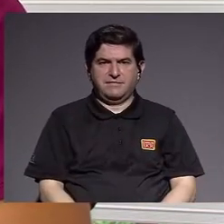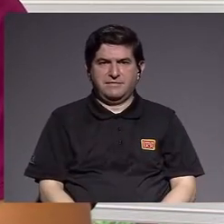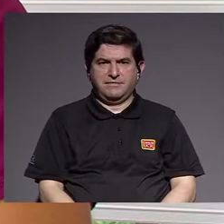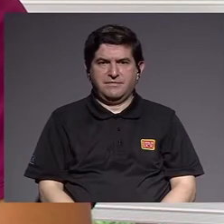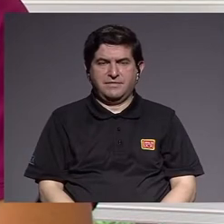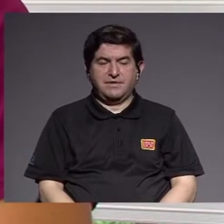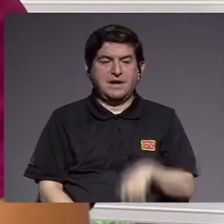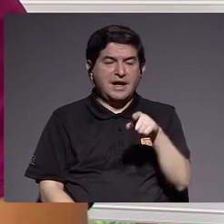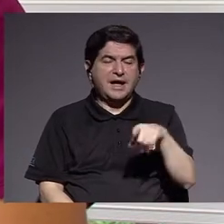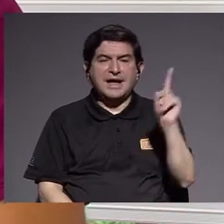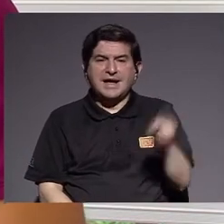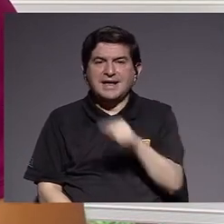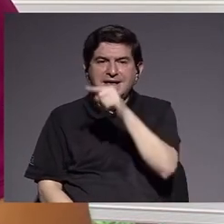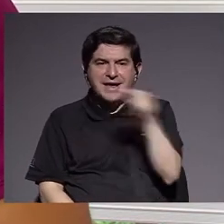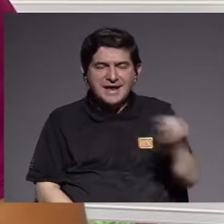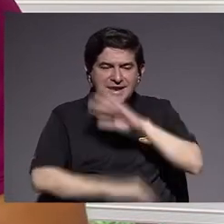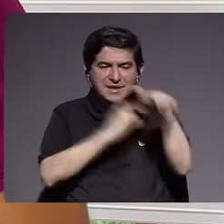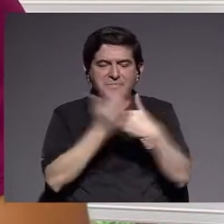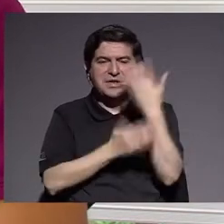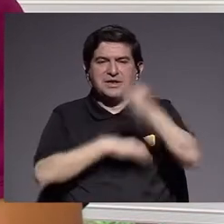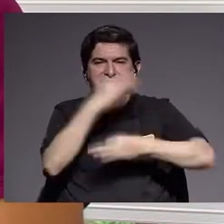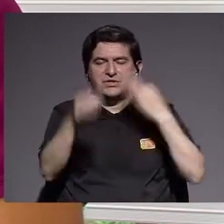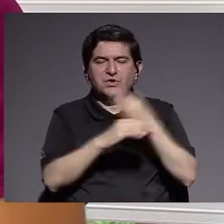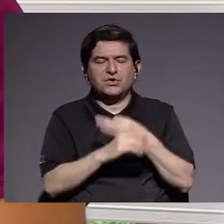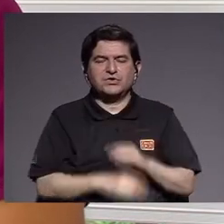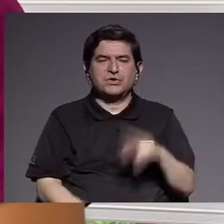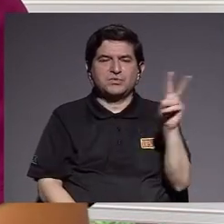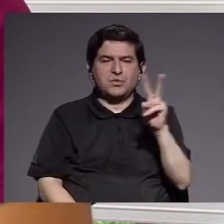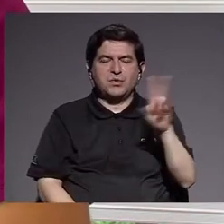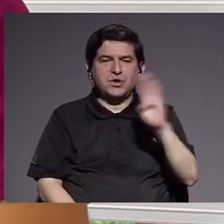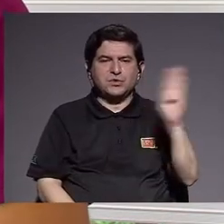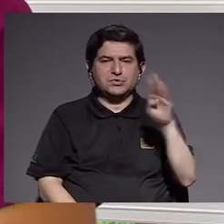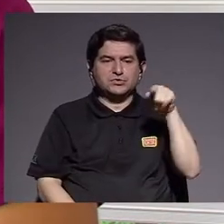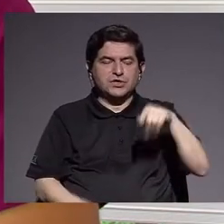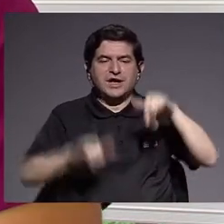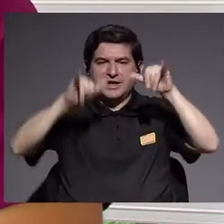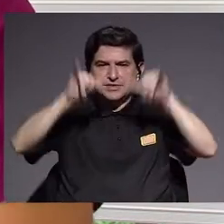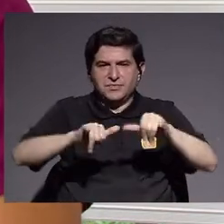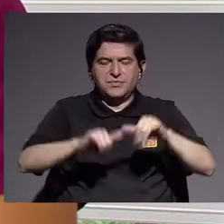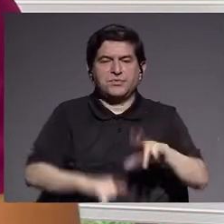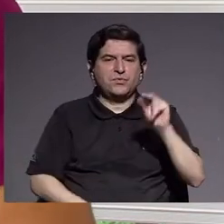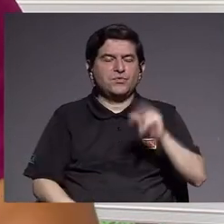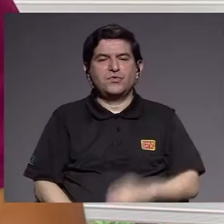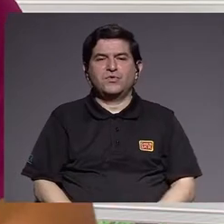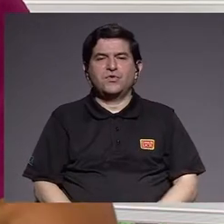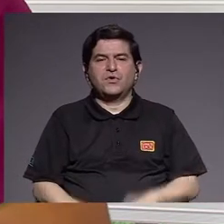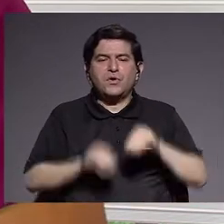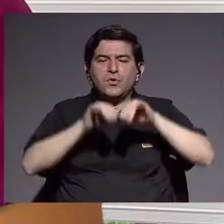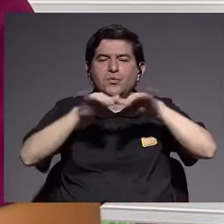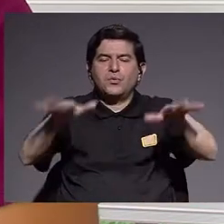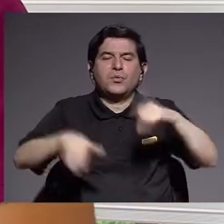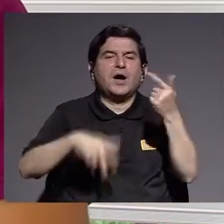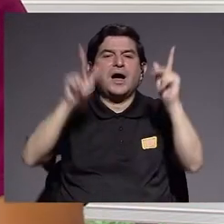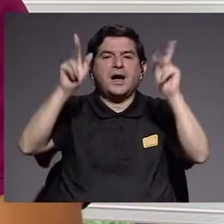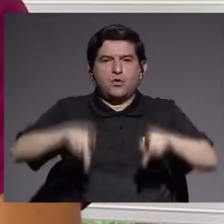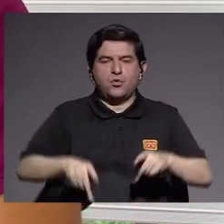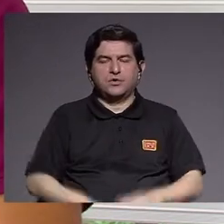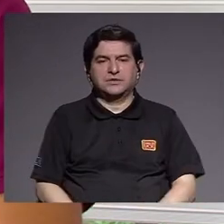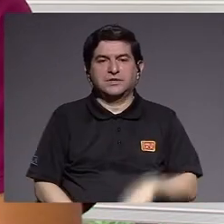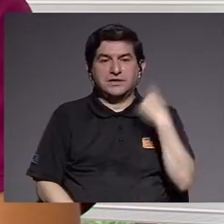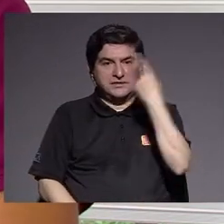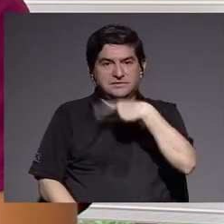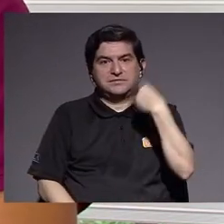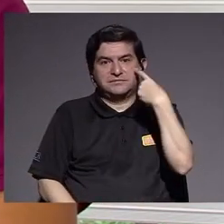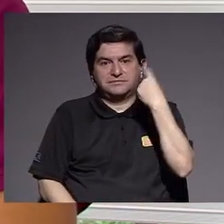que se encuentra almacenado para que no sea un poco de transmisión de las otras personas y acabe dorar y que no siga el